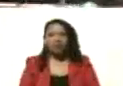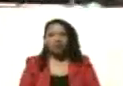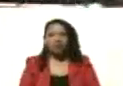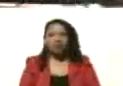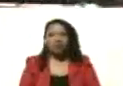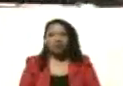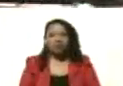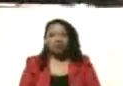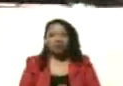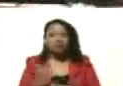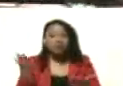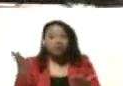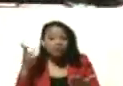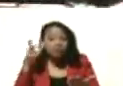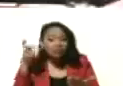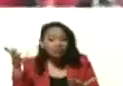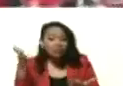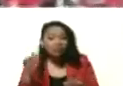¿Ah?